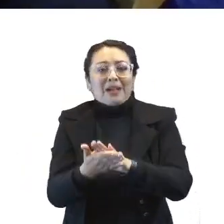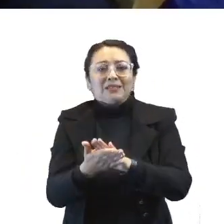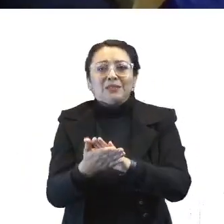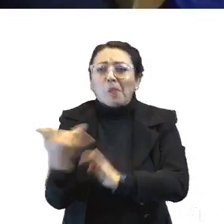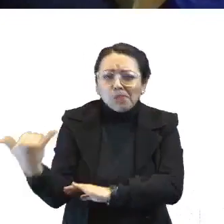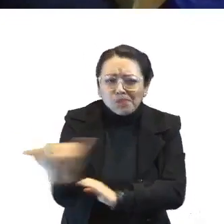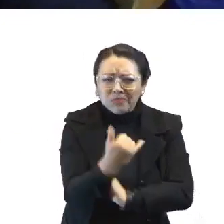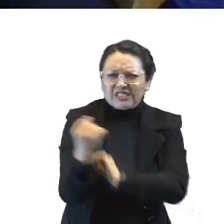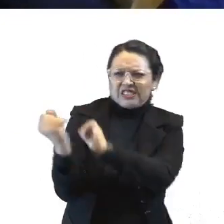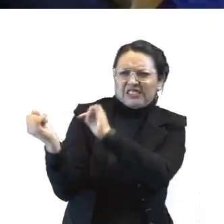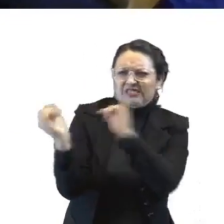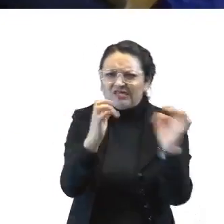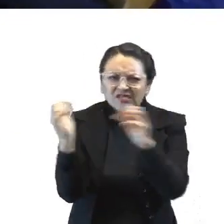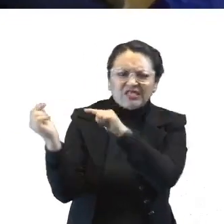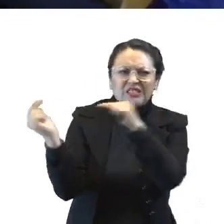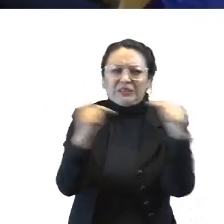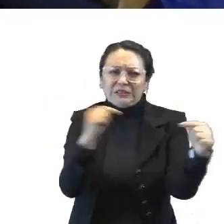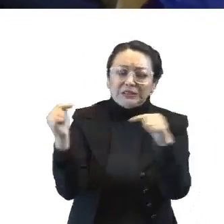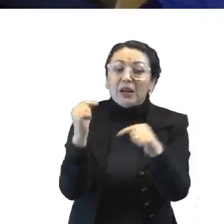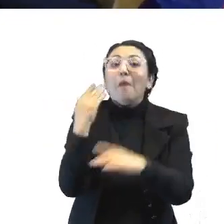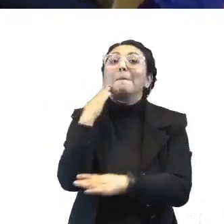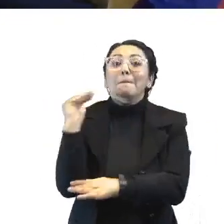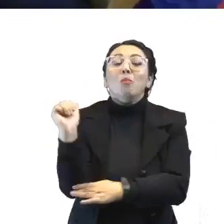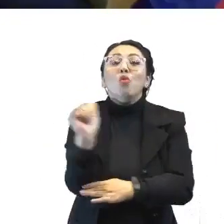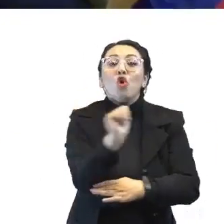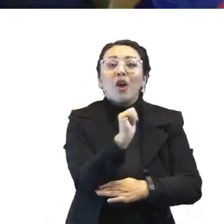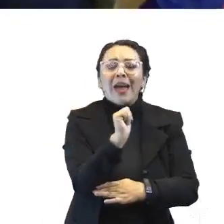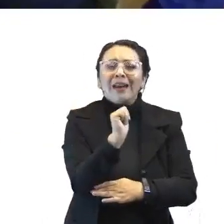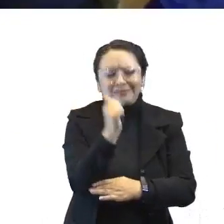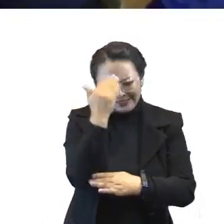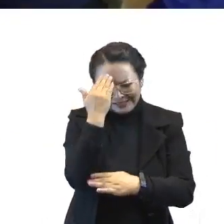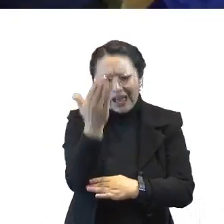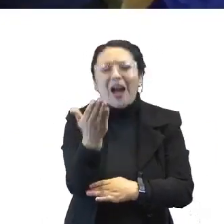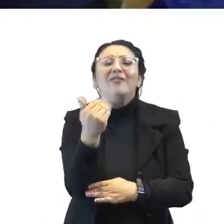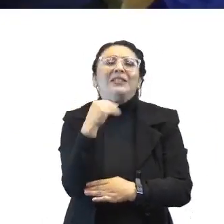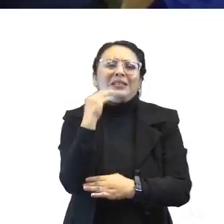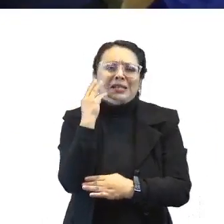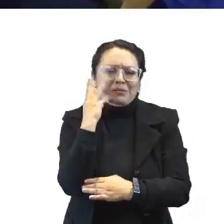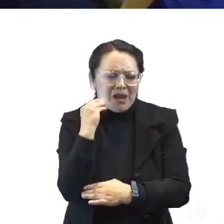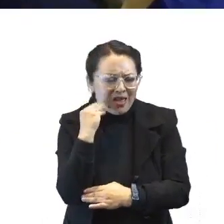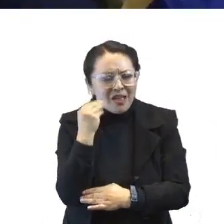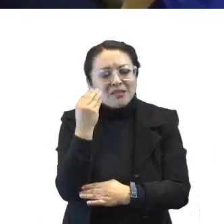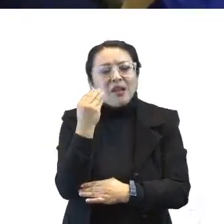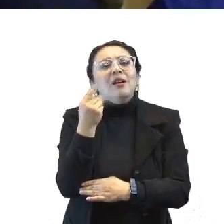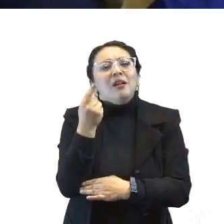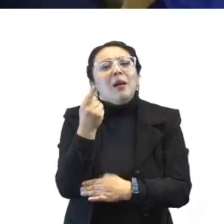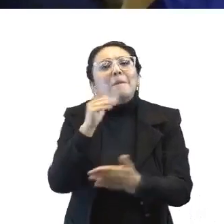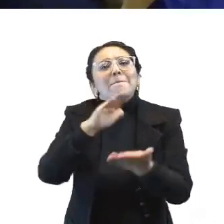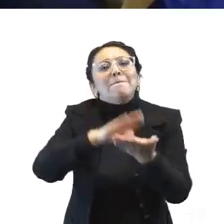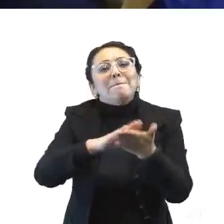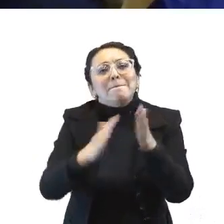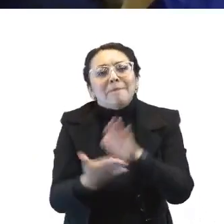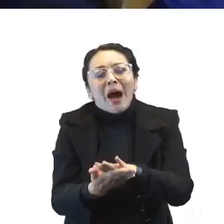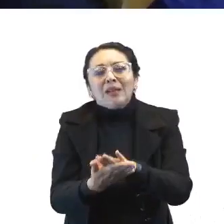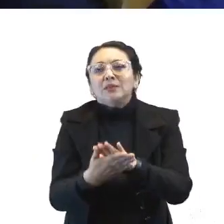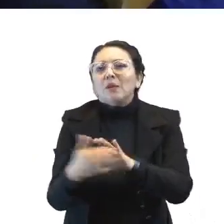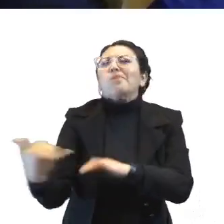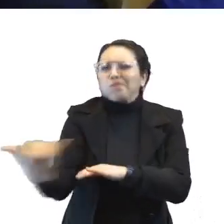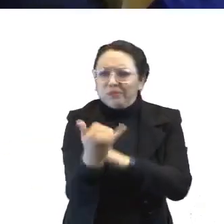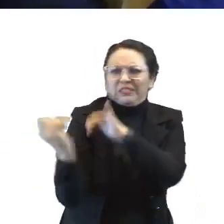las mujeres colombianas tienen experiencias de paz en medio del conflicto